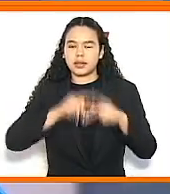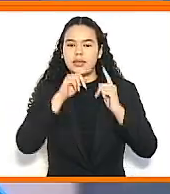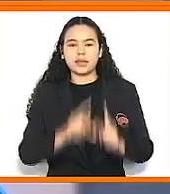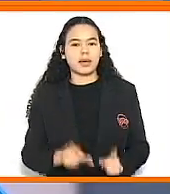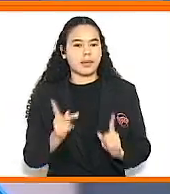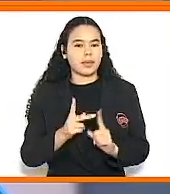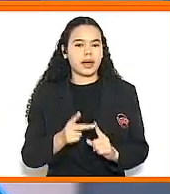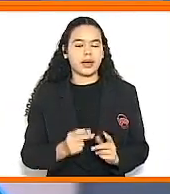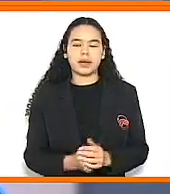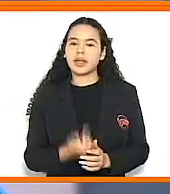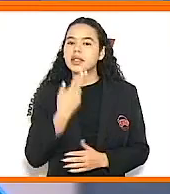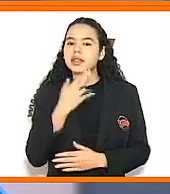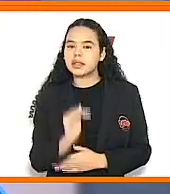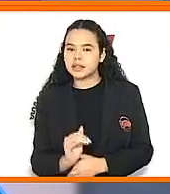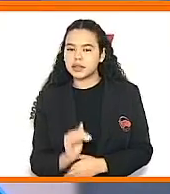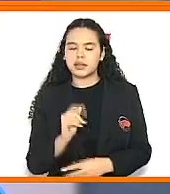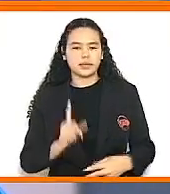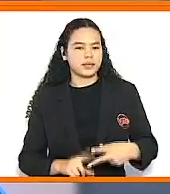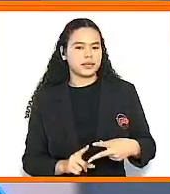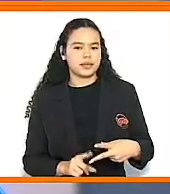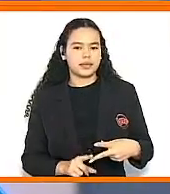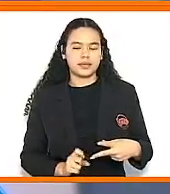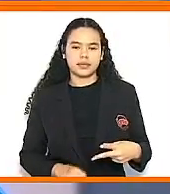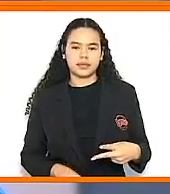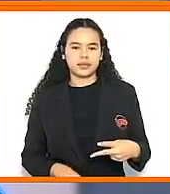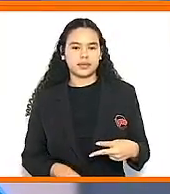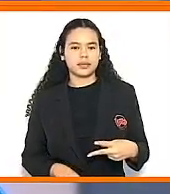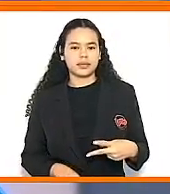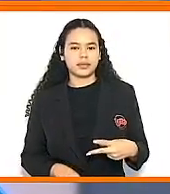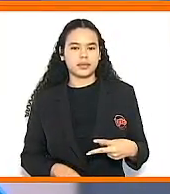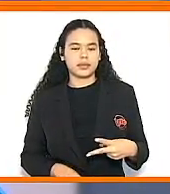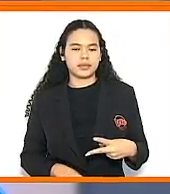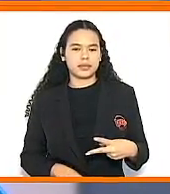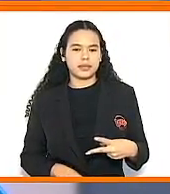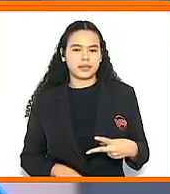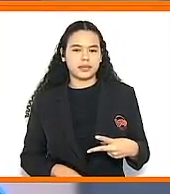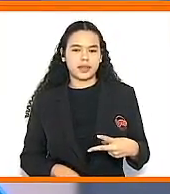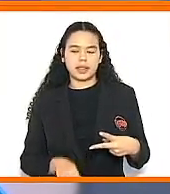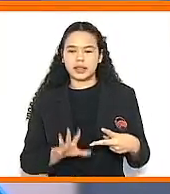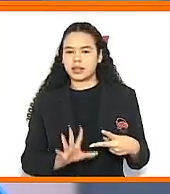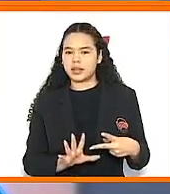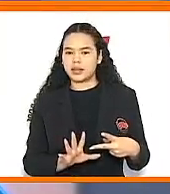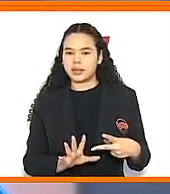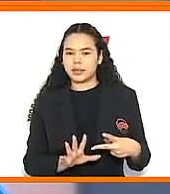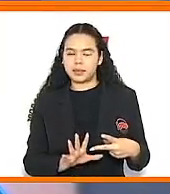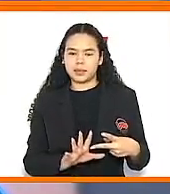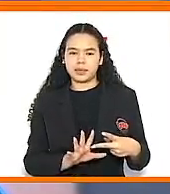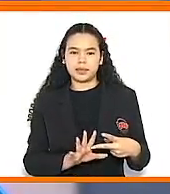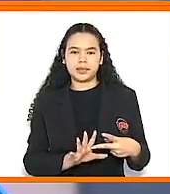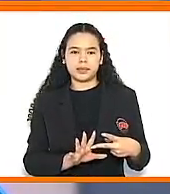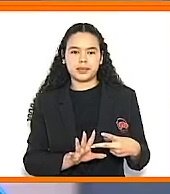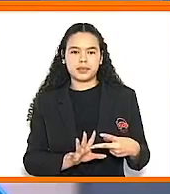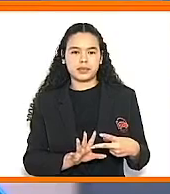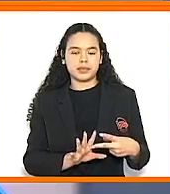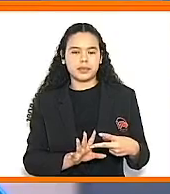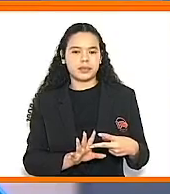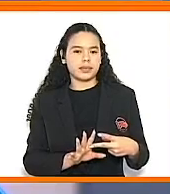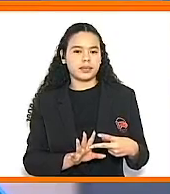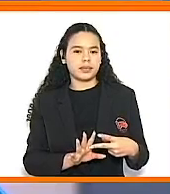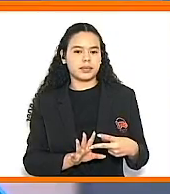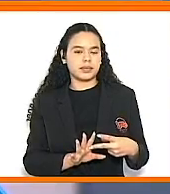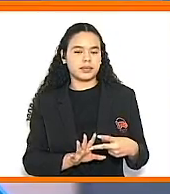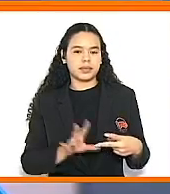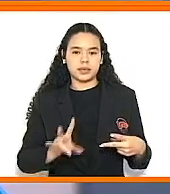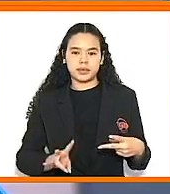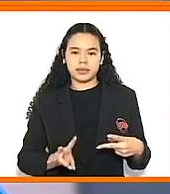Chiwing, segundo número ganador, su primer dígito y este es, el 5, segundo dígito, el